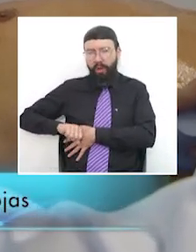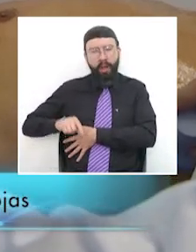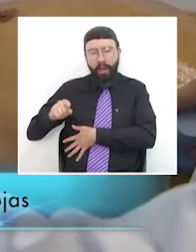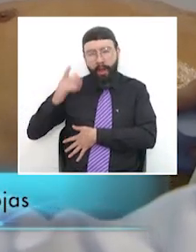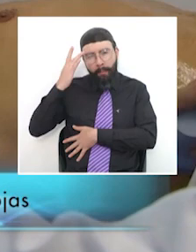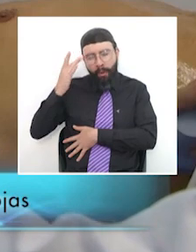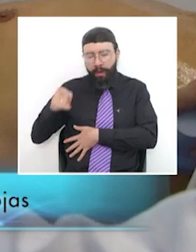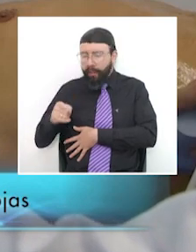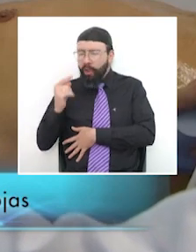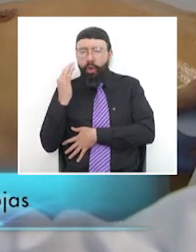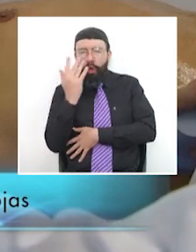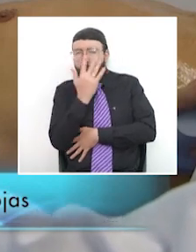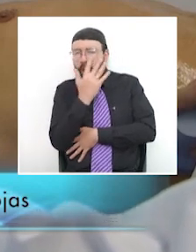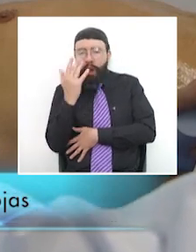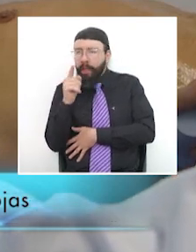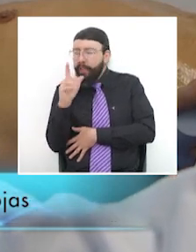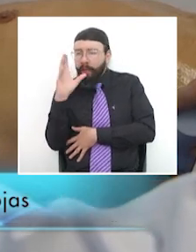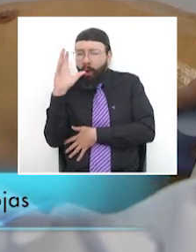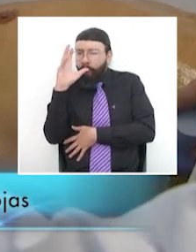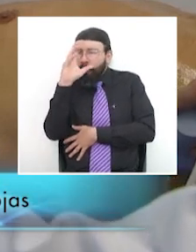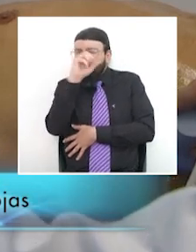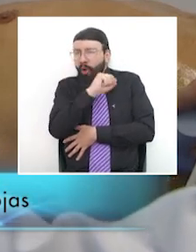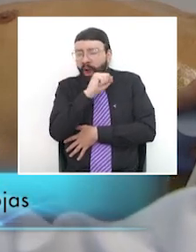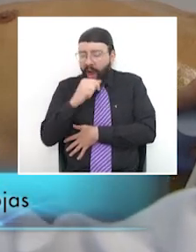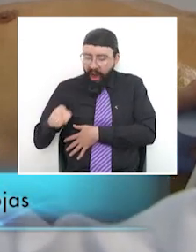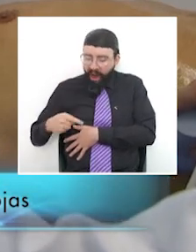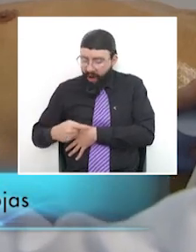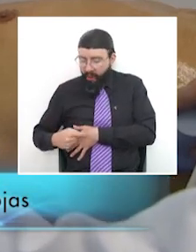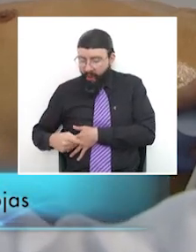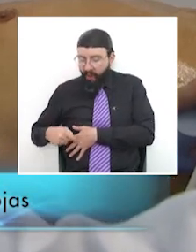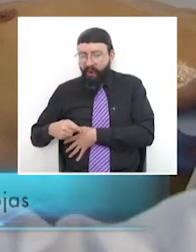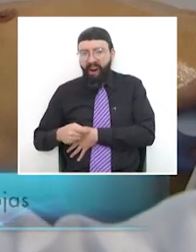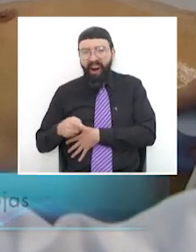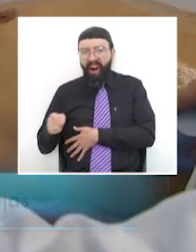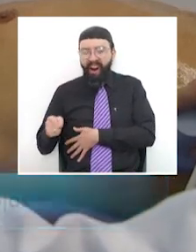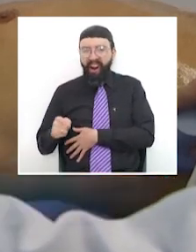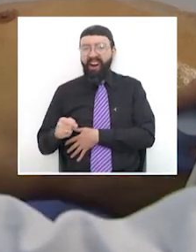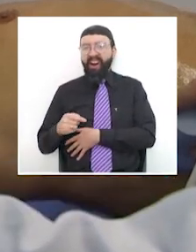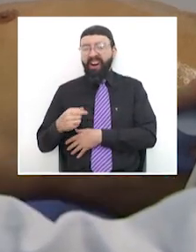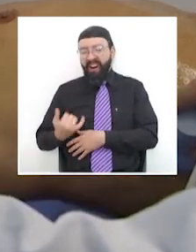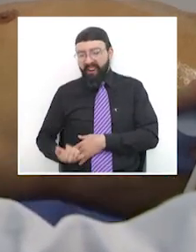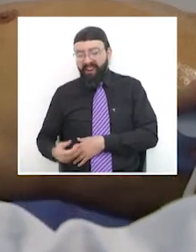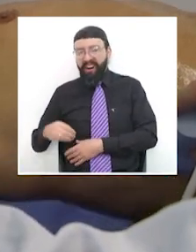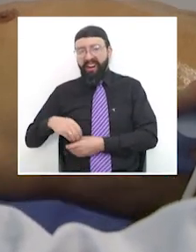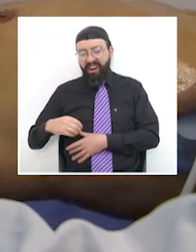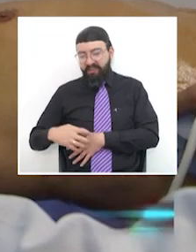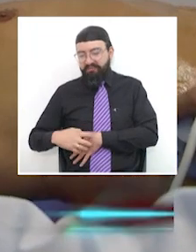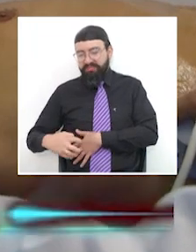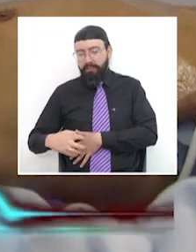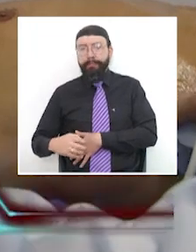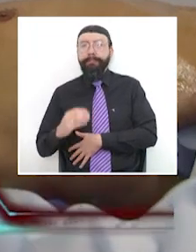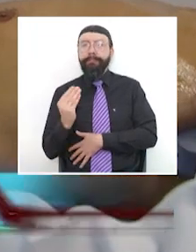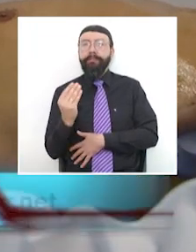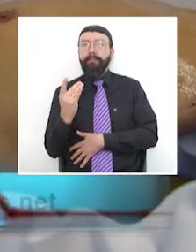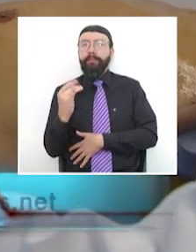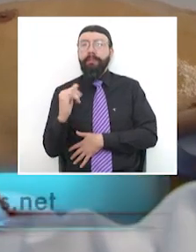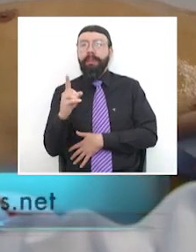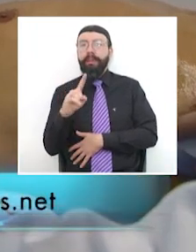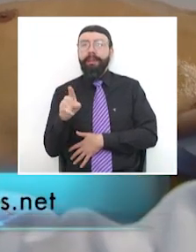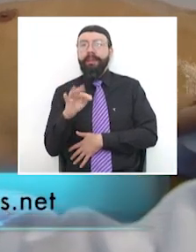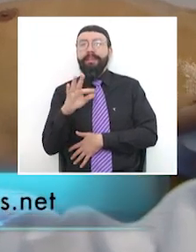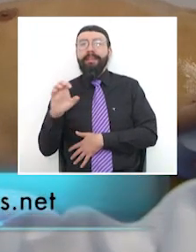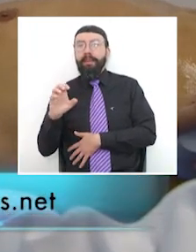el tono que nosotros vemos que es oscuro, es una lesión líquida, es una lesión quística, ¿sí? Sin embargo,